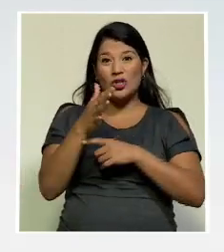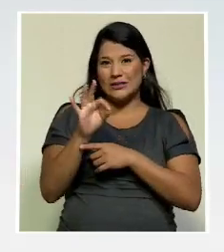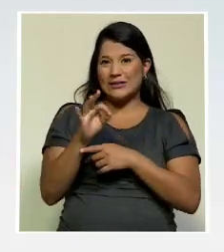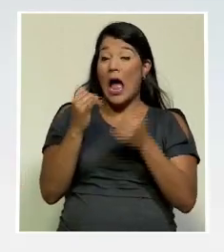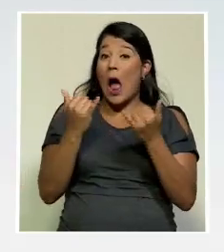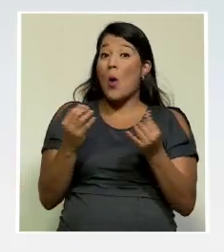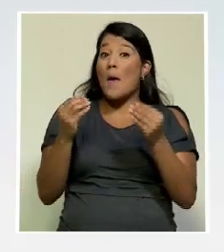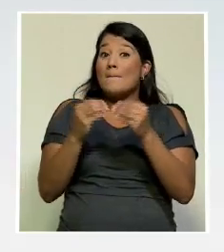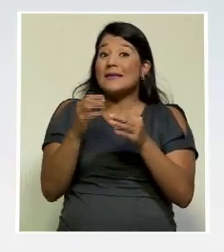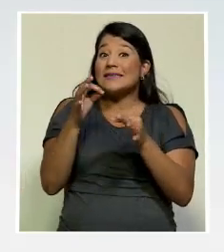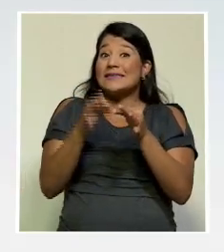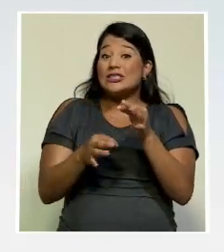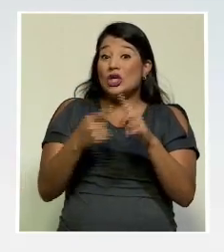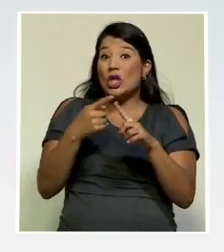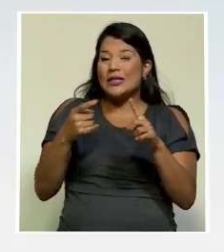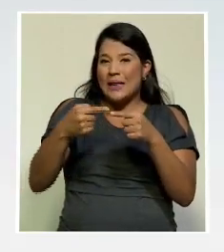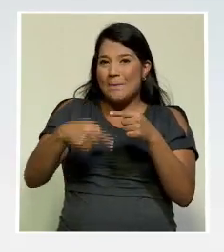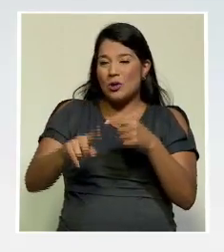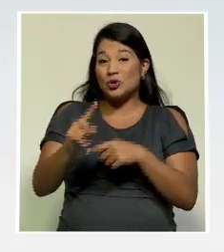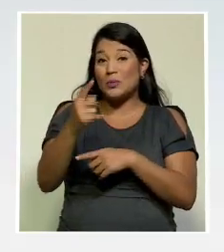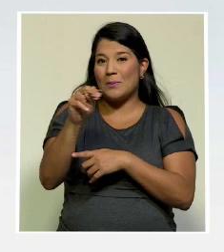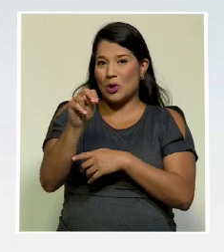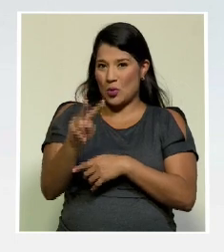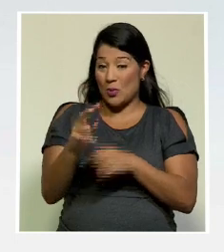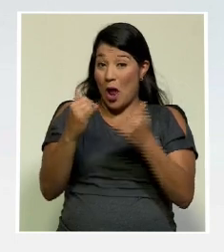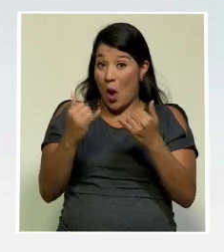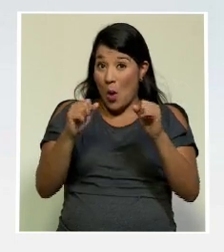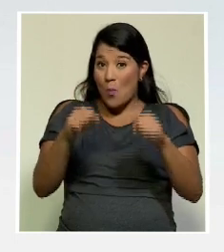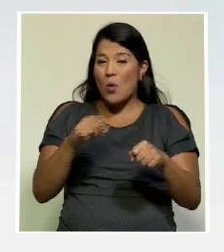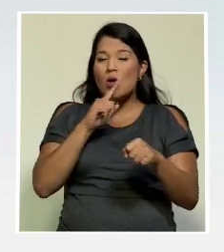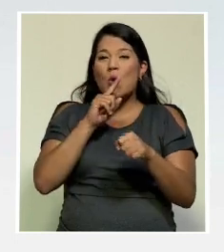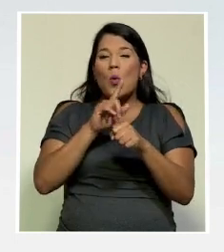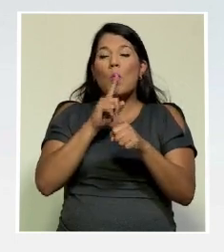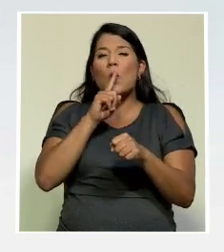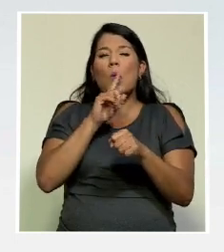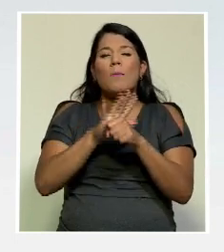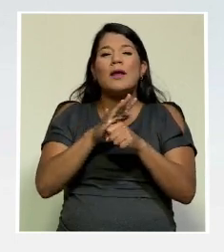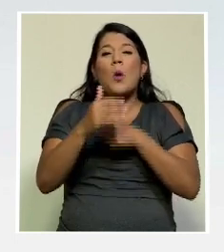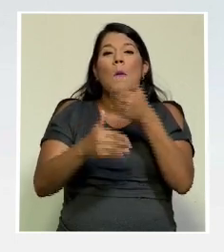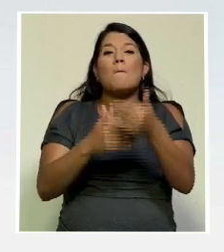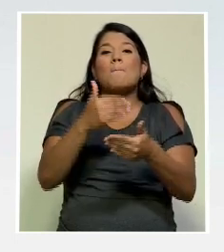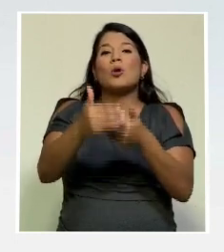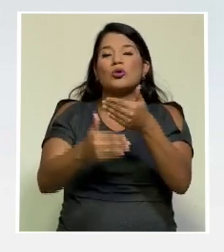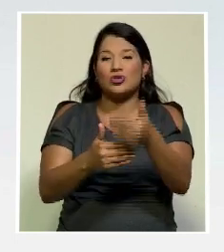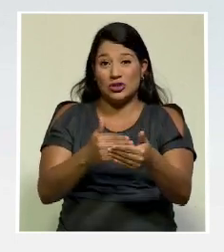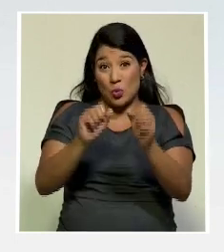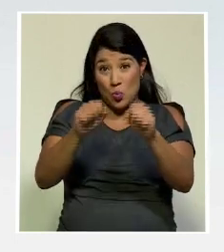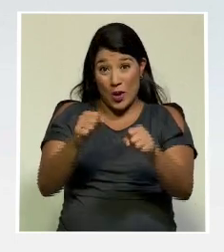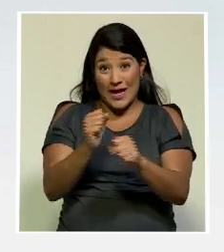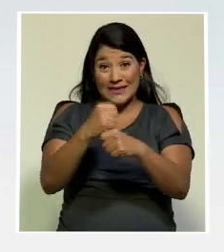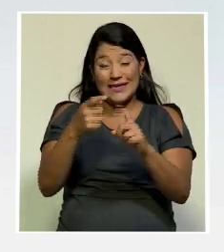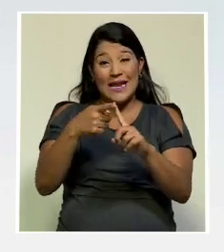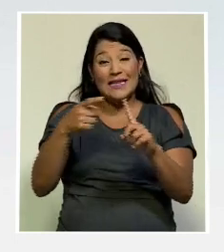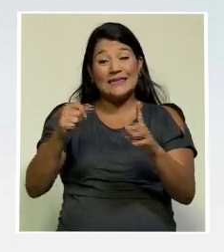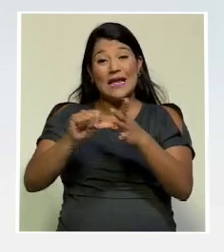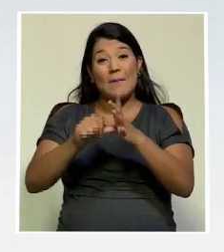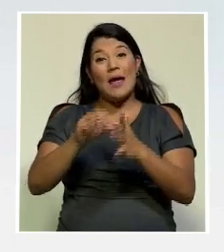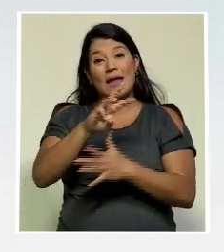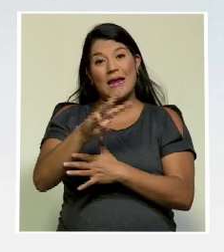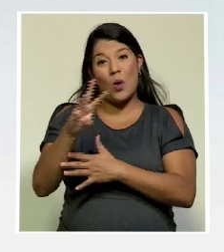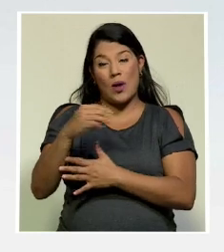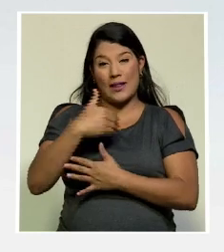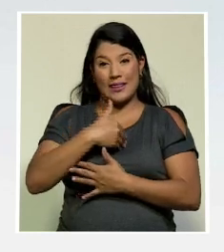de noviembre. Ahora los usuarios podrán cumplir un proceso de autogestión que se podrá realizar desde el sitio web del Ministerio de Salud